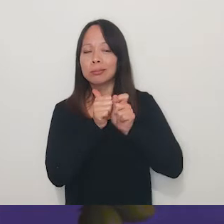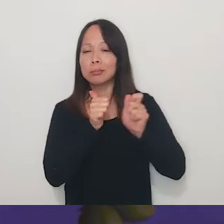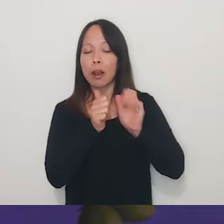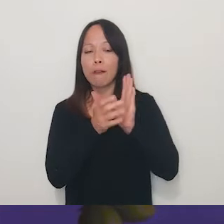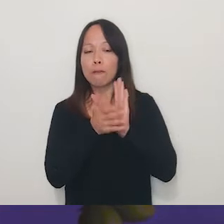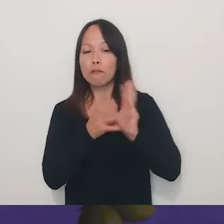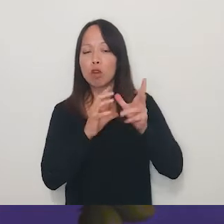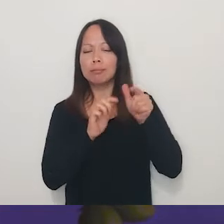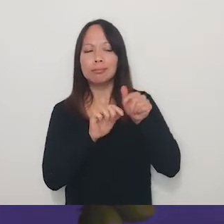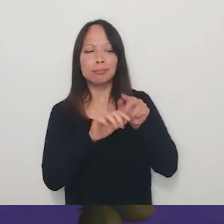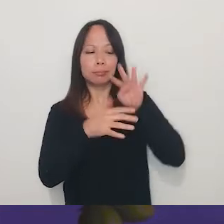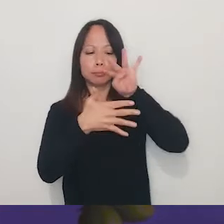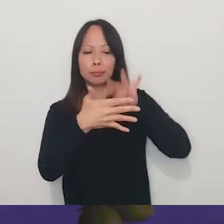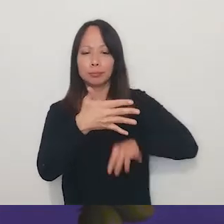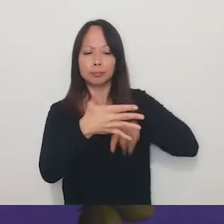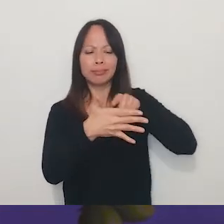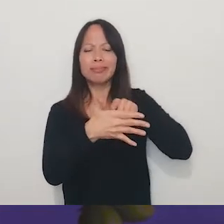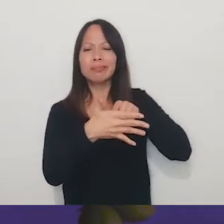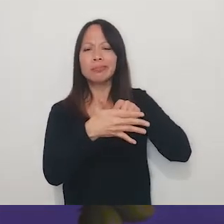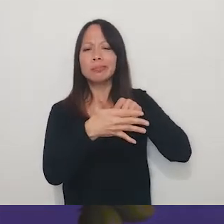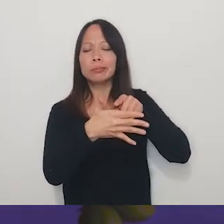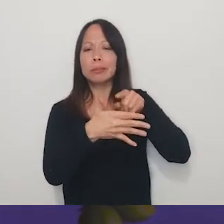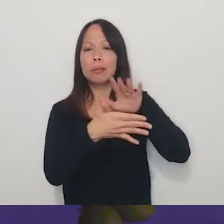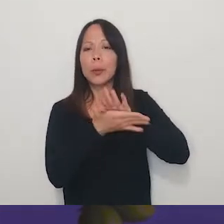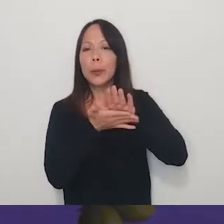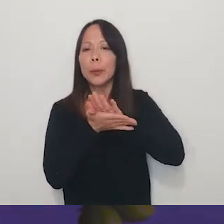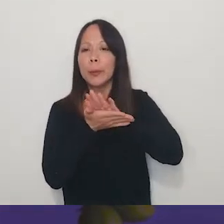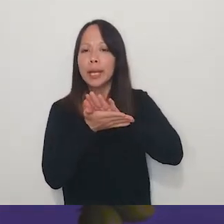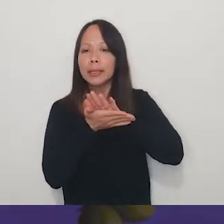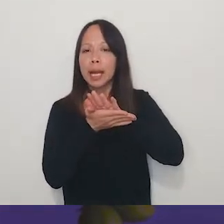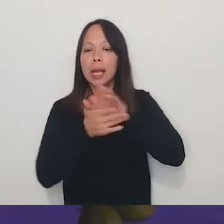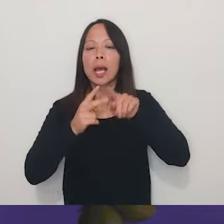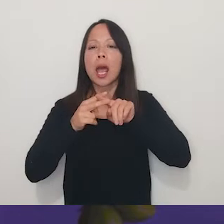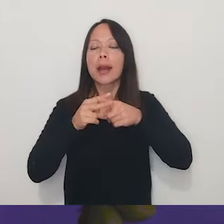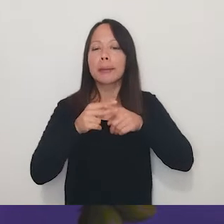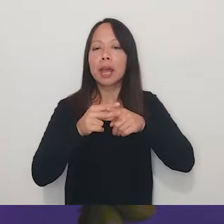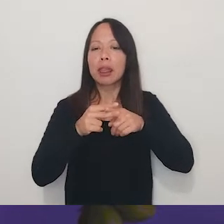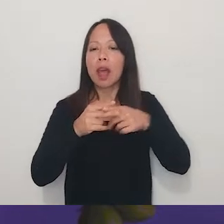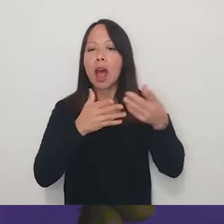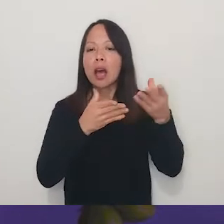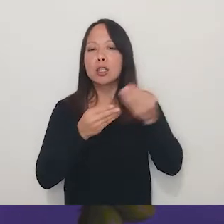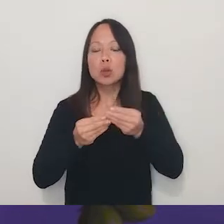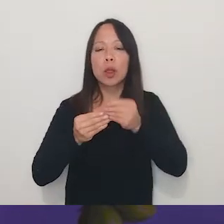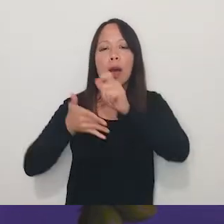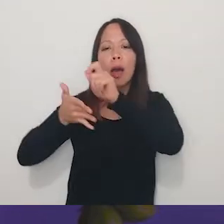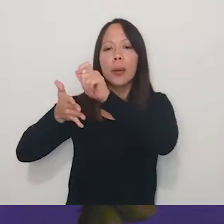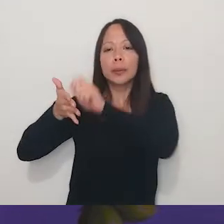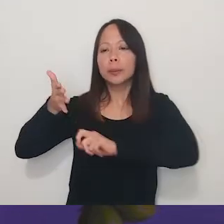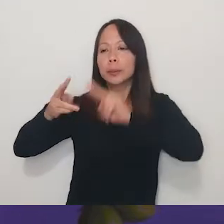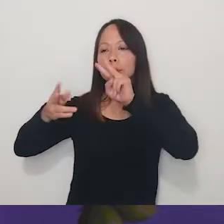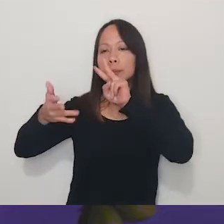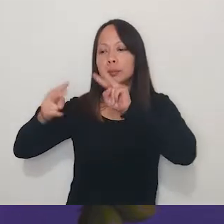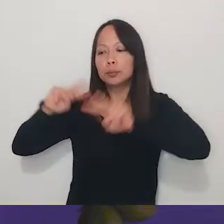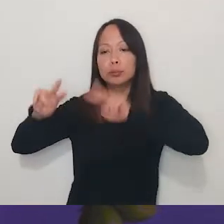que más me puede llevar a hacer el diagnóstico. En base a eso, usar las herramientas de ayuda que hay para búsqueda de diagnóstico, que